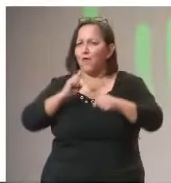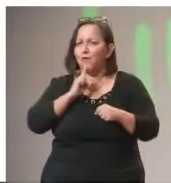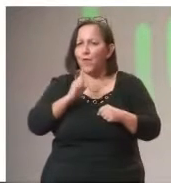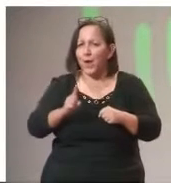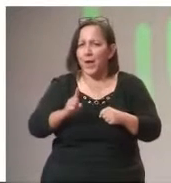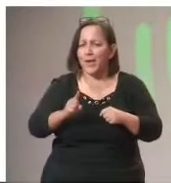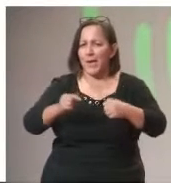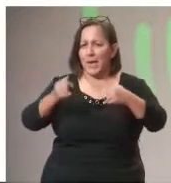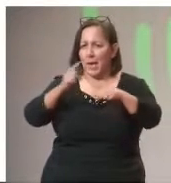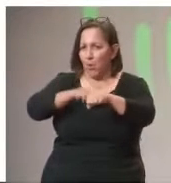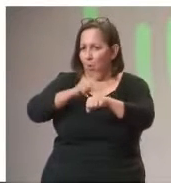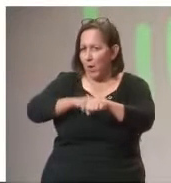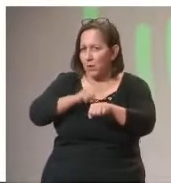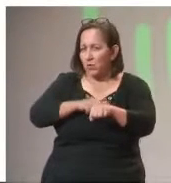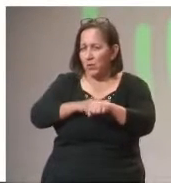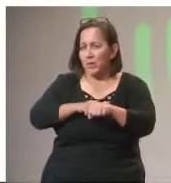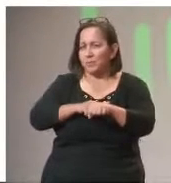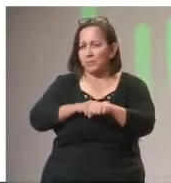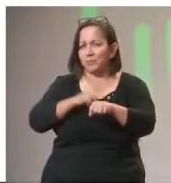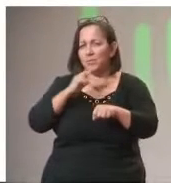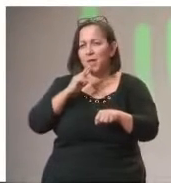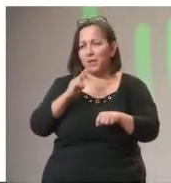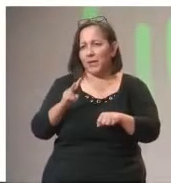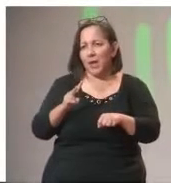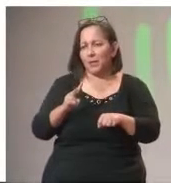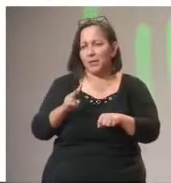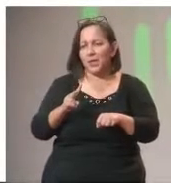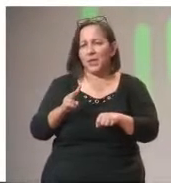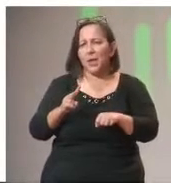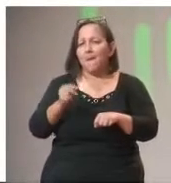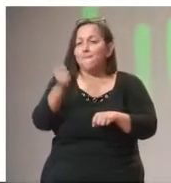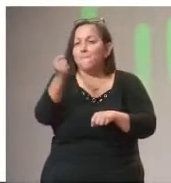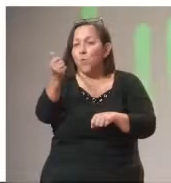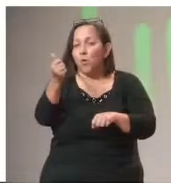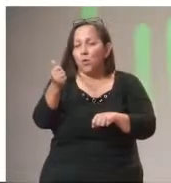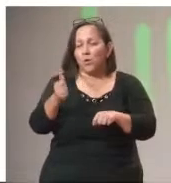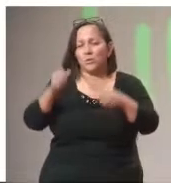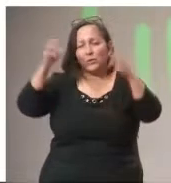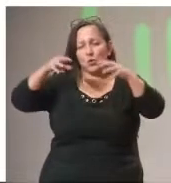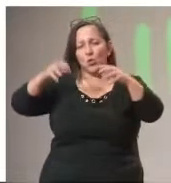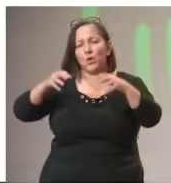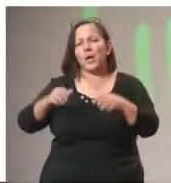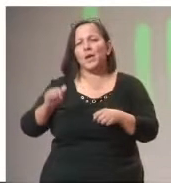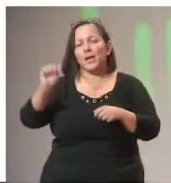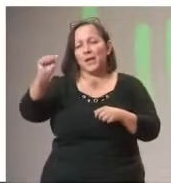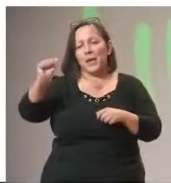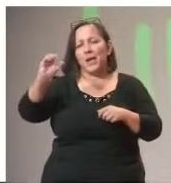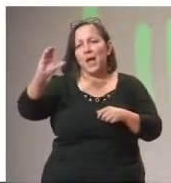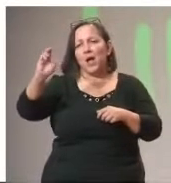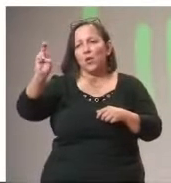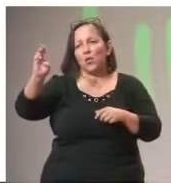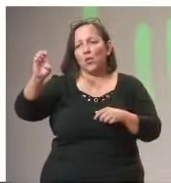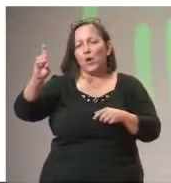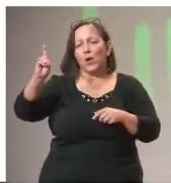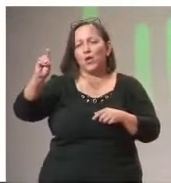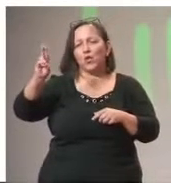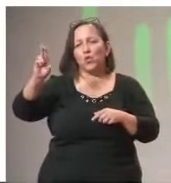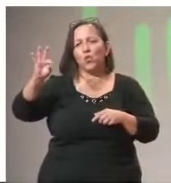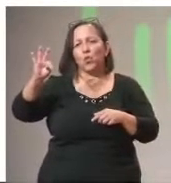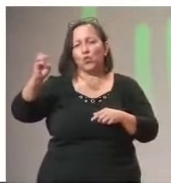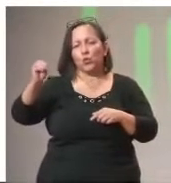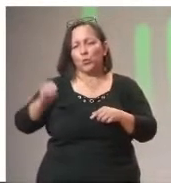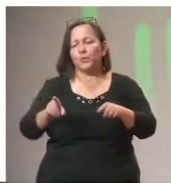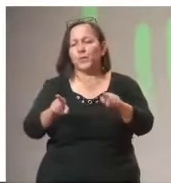prácticamente, tiene una proporción muy poca en el acueducto. Eso es, creo que, un mensaje importantísimo